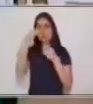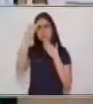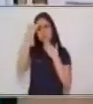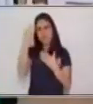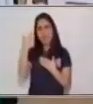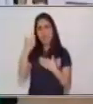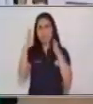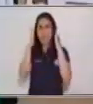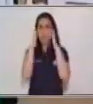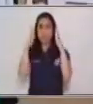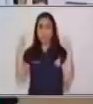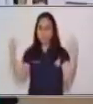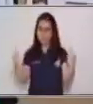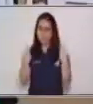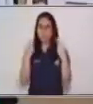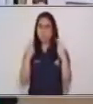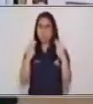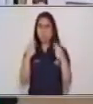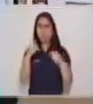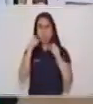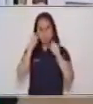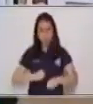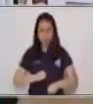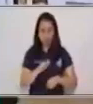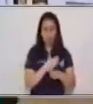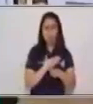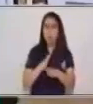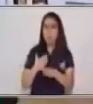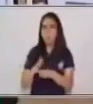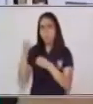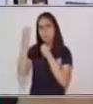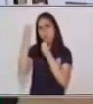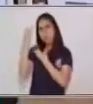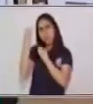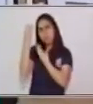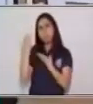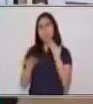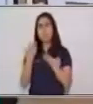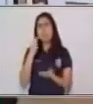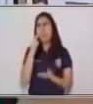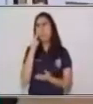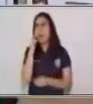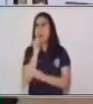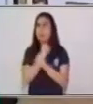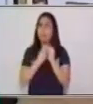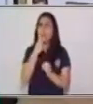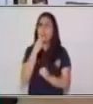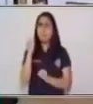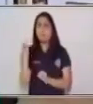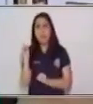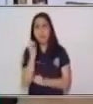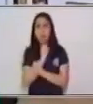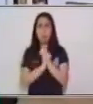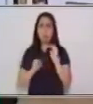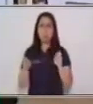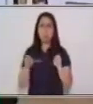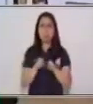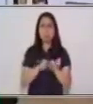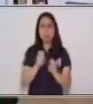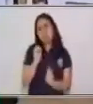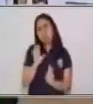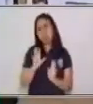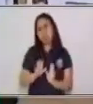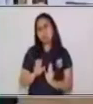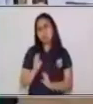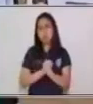¿sí? Comparte lo aprendido con un hermano, con un primo que viva contigo, con un adulto al que tú